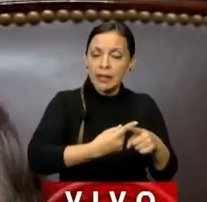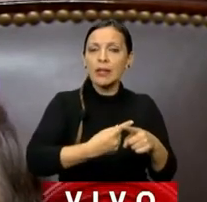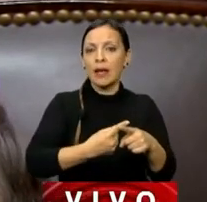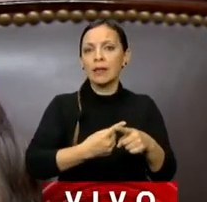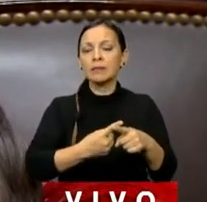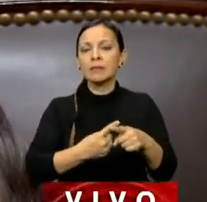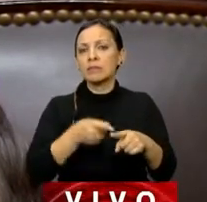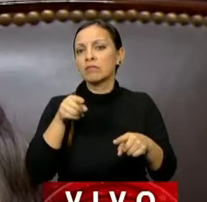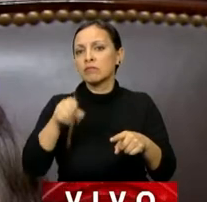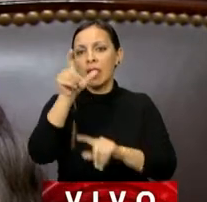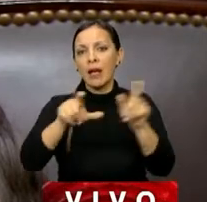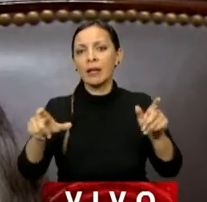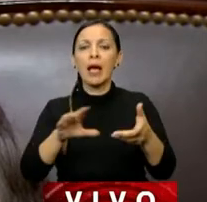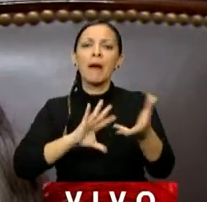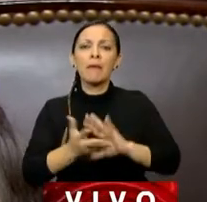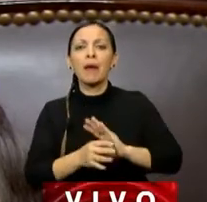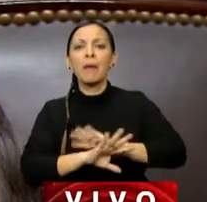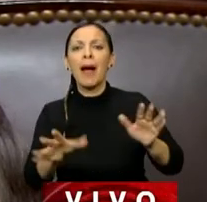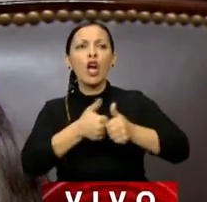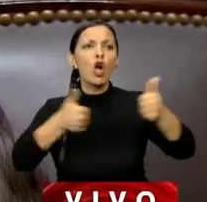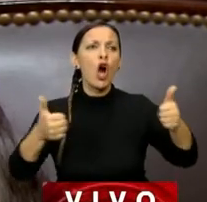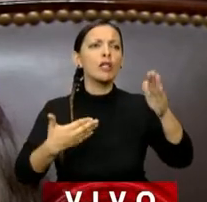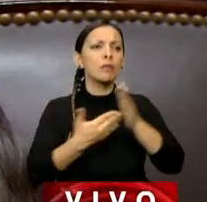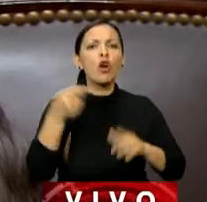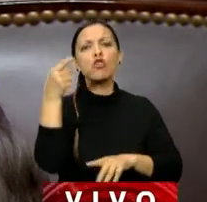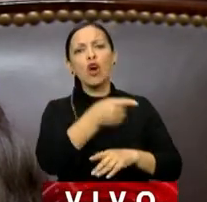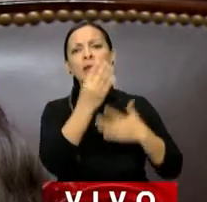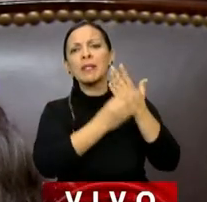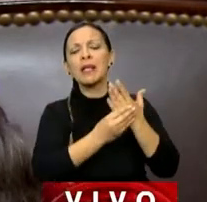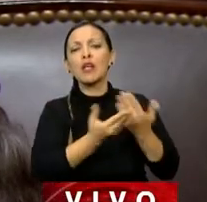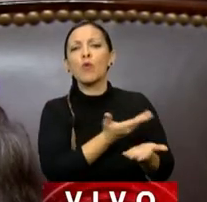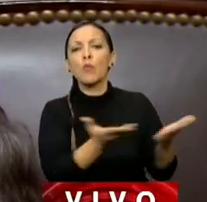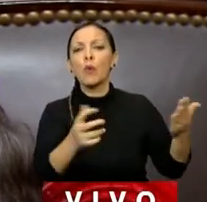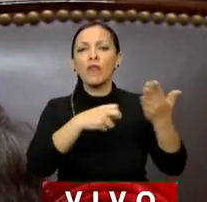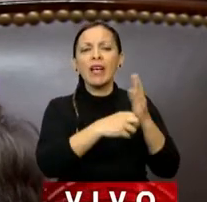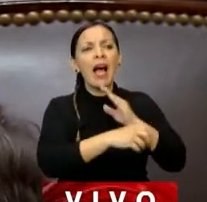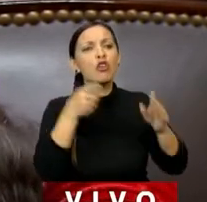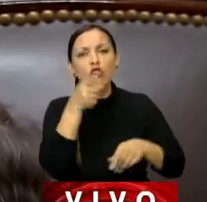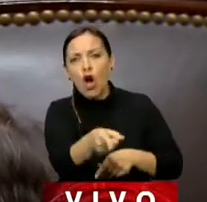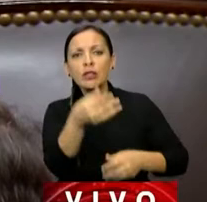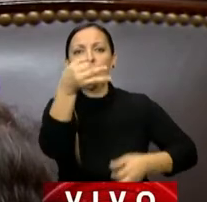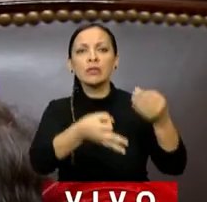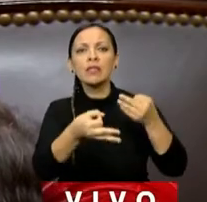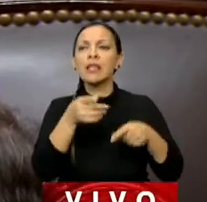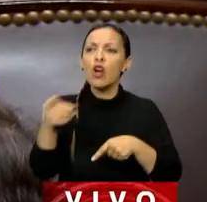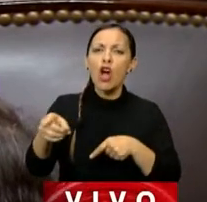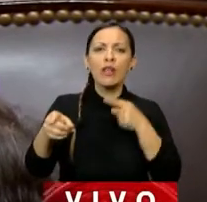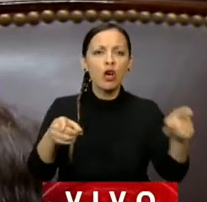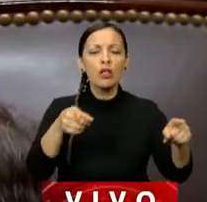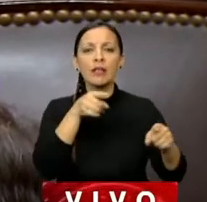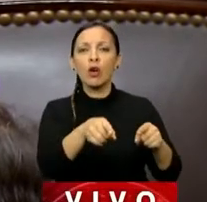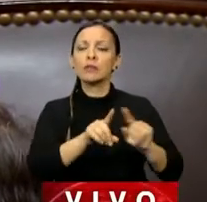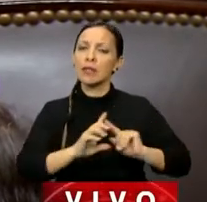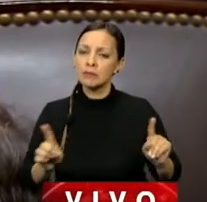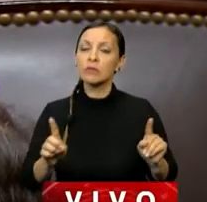gente. Dejemos de hablar de reformar las cortes, de ir contra el Ministerio Público Fiscal, de ir contra la justicia y sobre todo, como